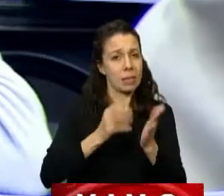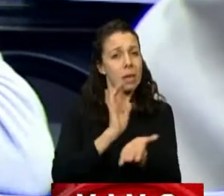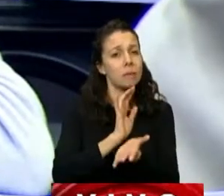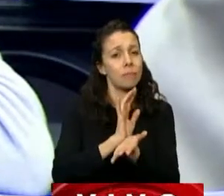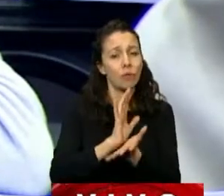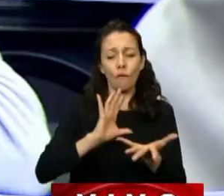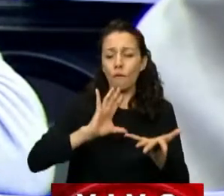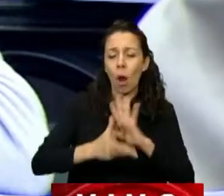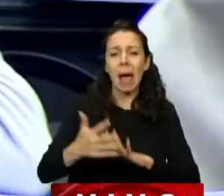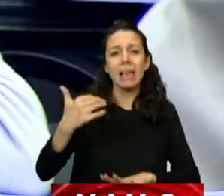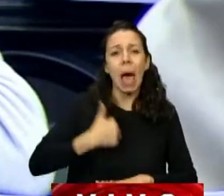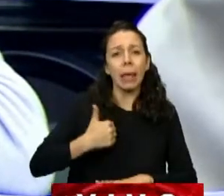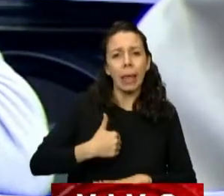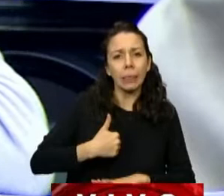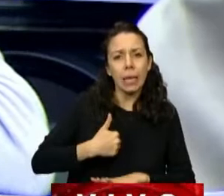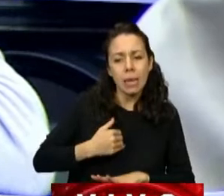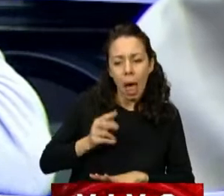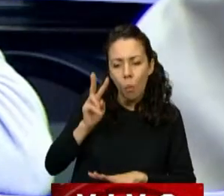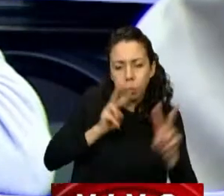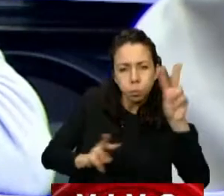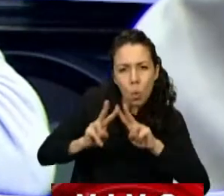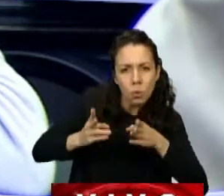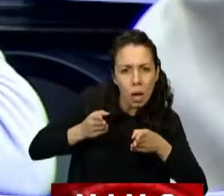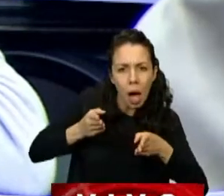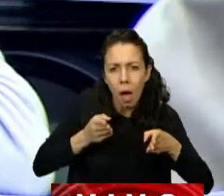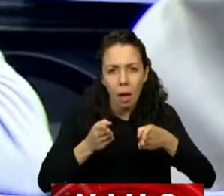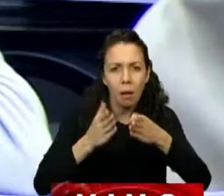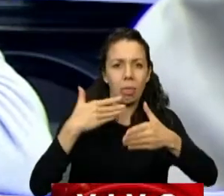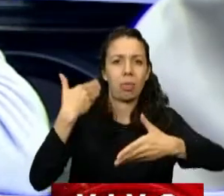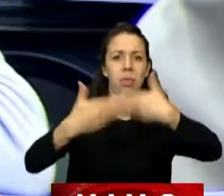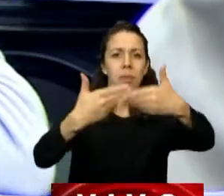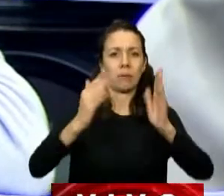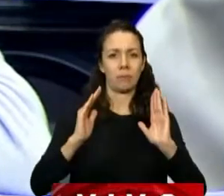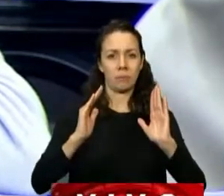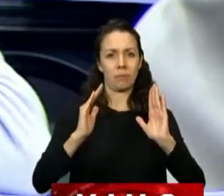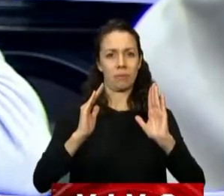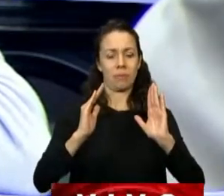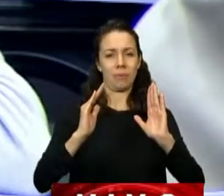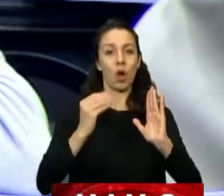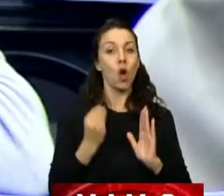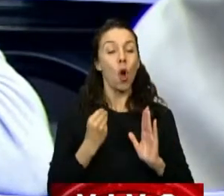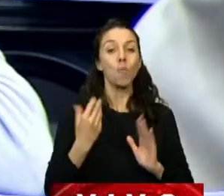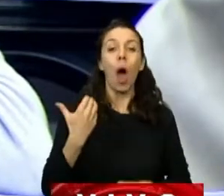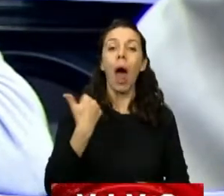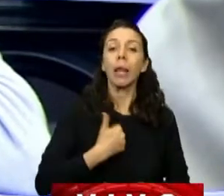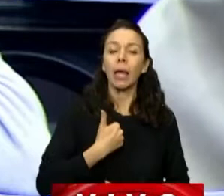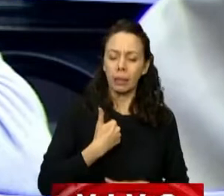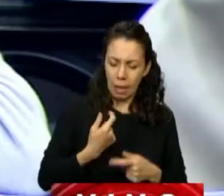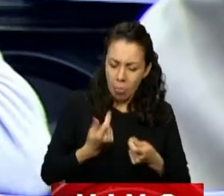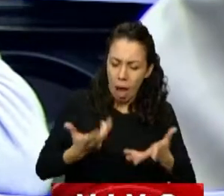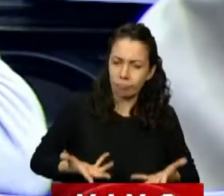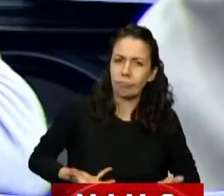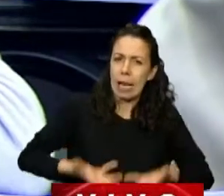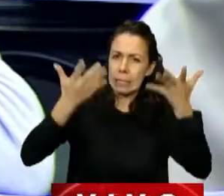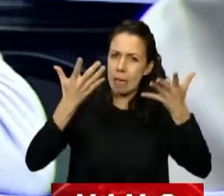senda hacia el progreso, de cómo hacemos de esta Argentina una Argentina de